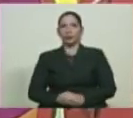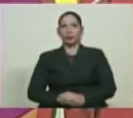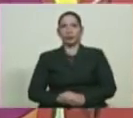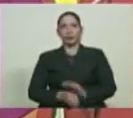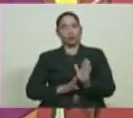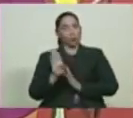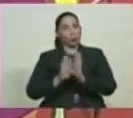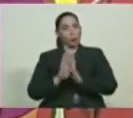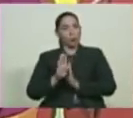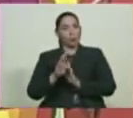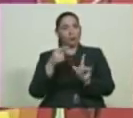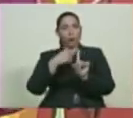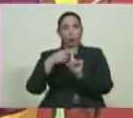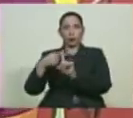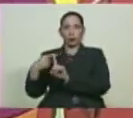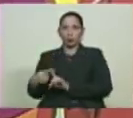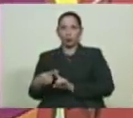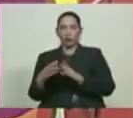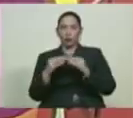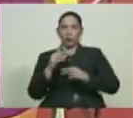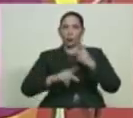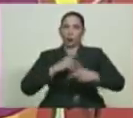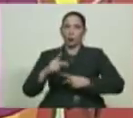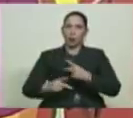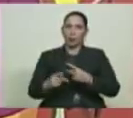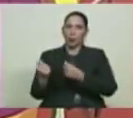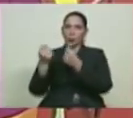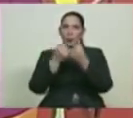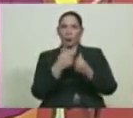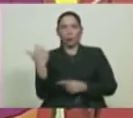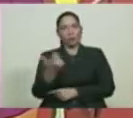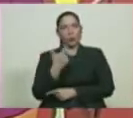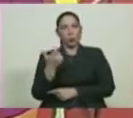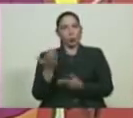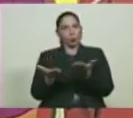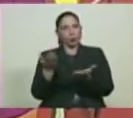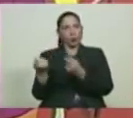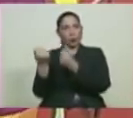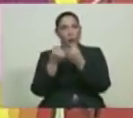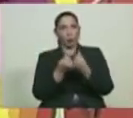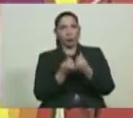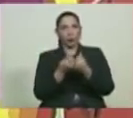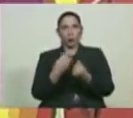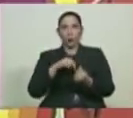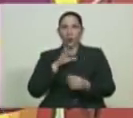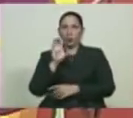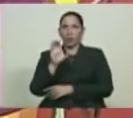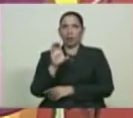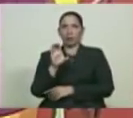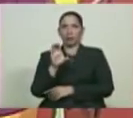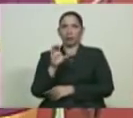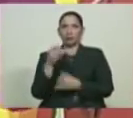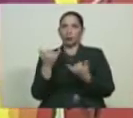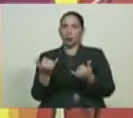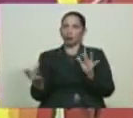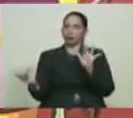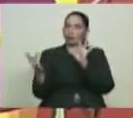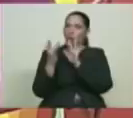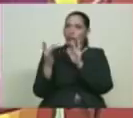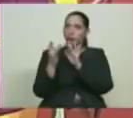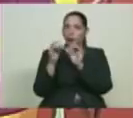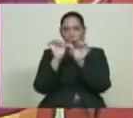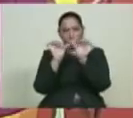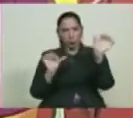desarrollo positivo de lo que es el programa de recuperación en la búsqueda del equilibrio económico de nuestro país. Nosotros, por supuesto, estaremos